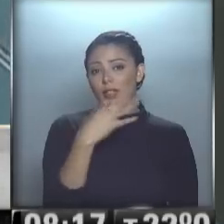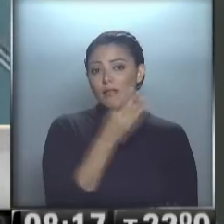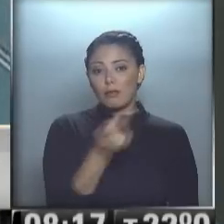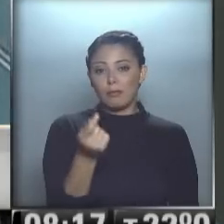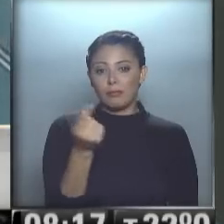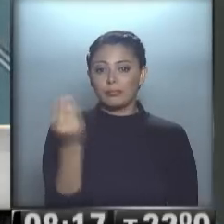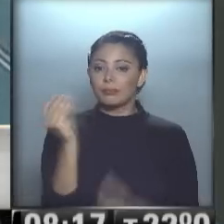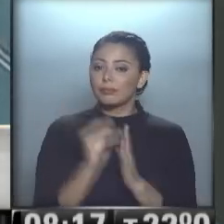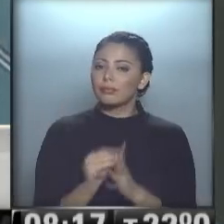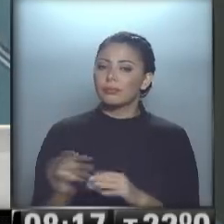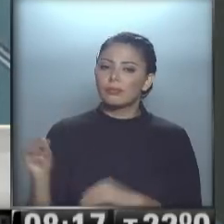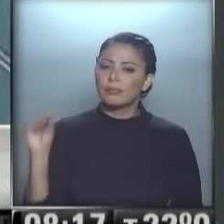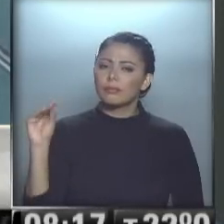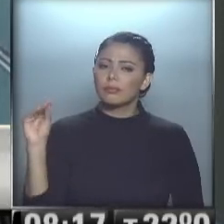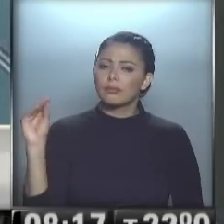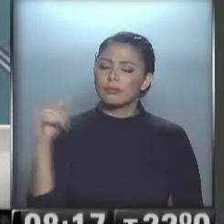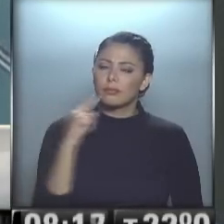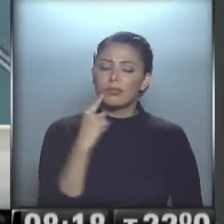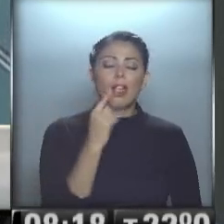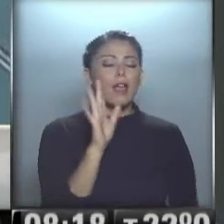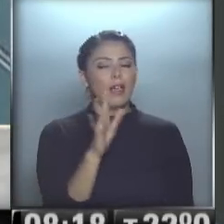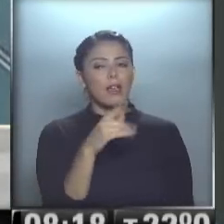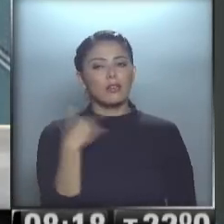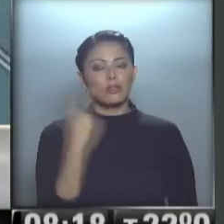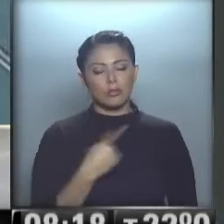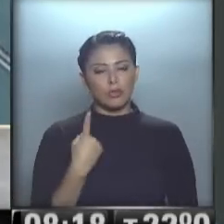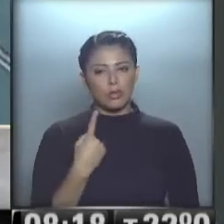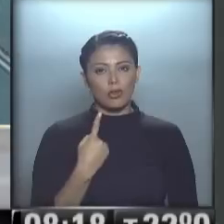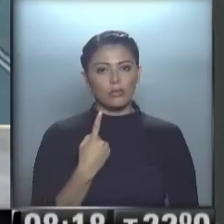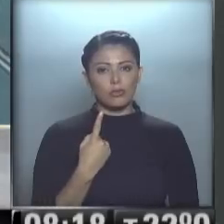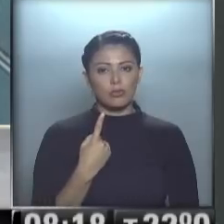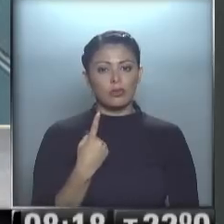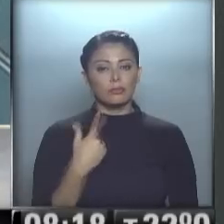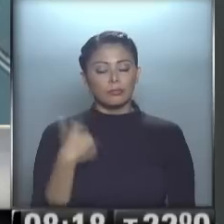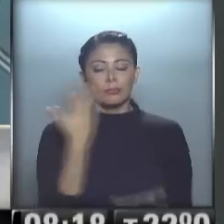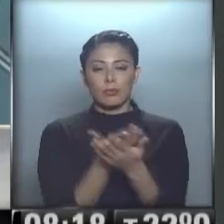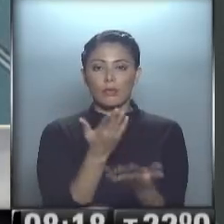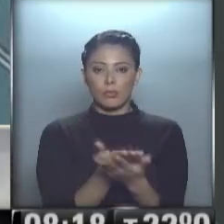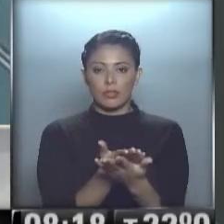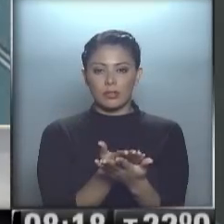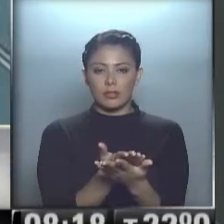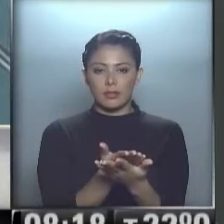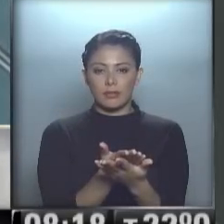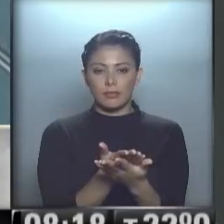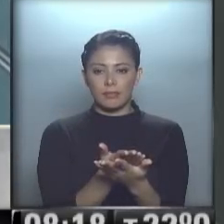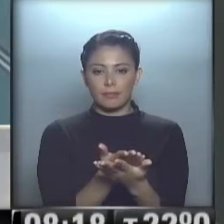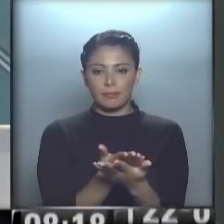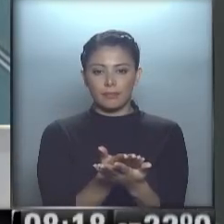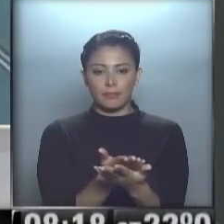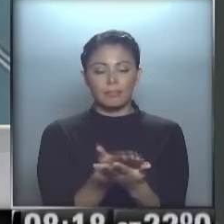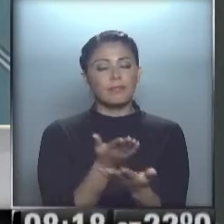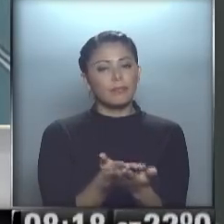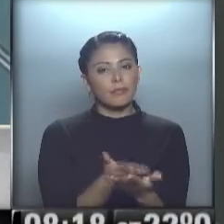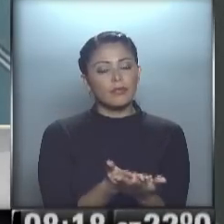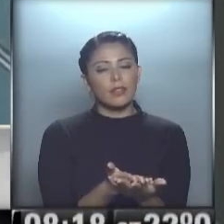estos precios mire nosotros eh hemos propuesto eh